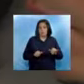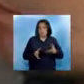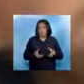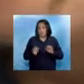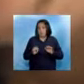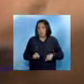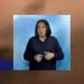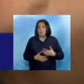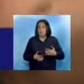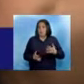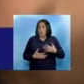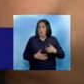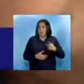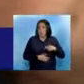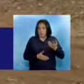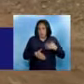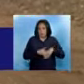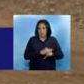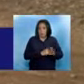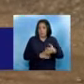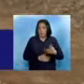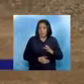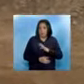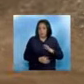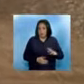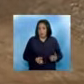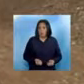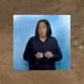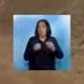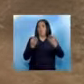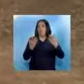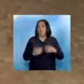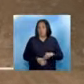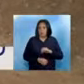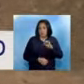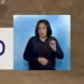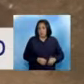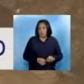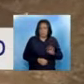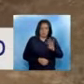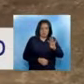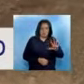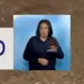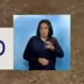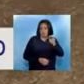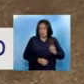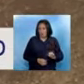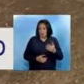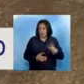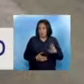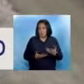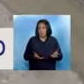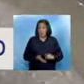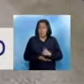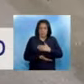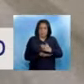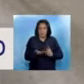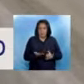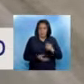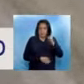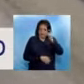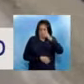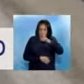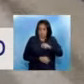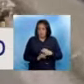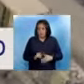a ser un pulmón ecológico justamente al ingreso del Callao. ¿Qué porcentaje de la obra ya van? Estamos en un 45%. Como digo, la parte más tediosa de